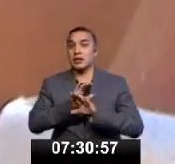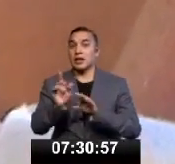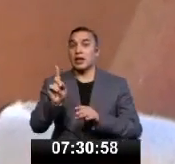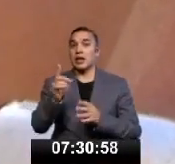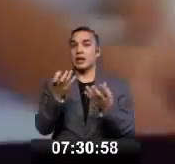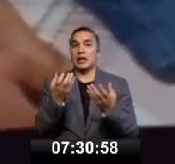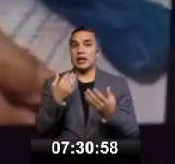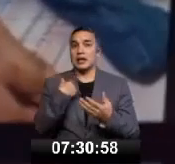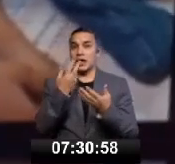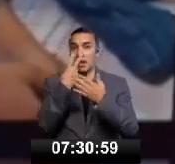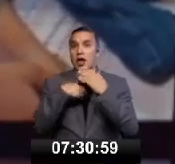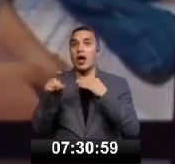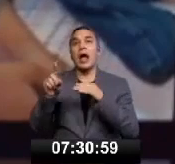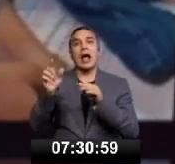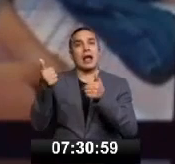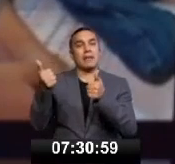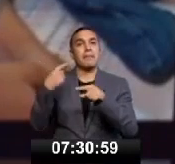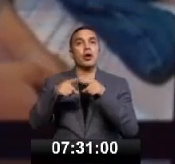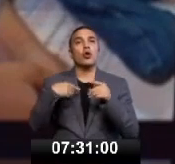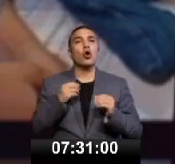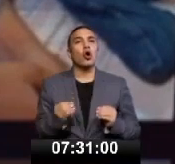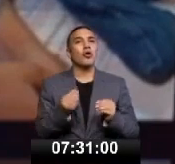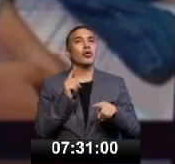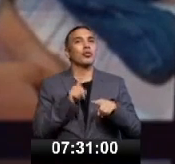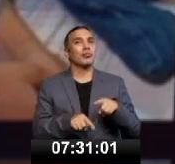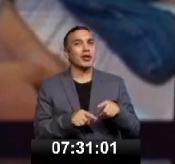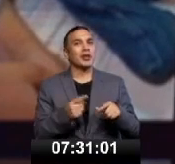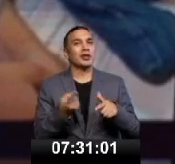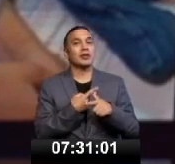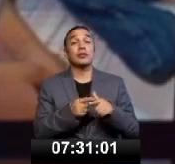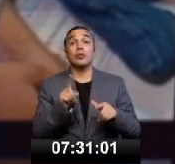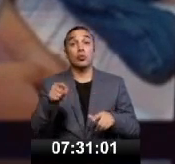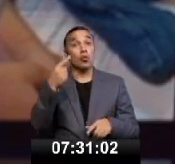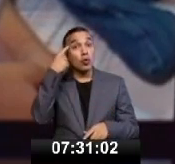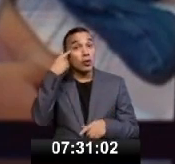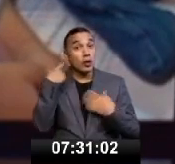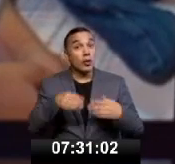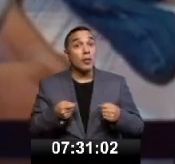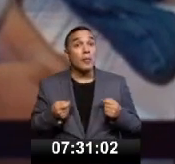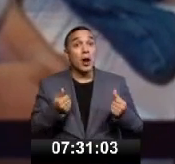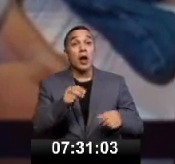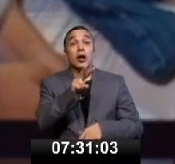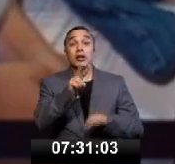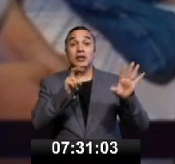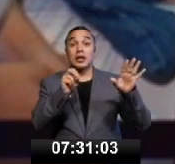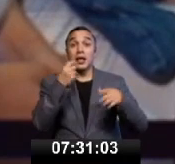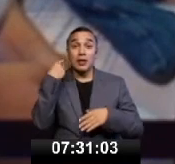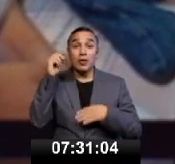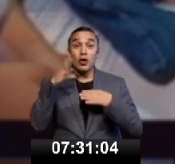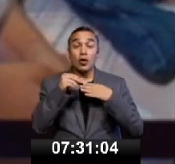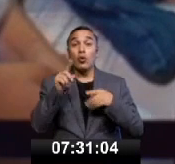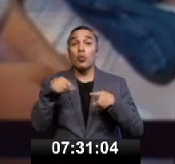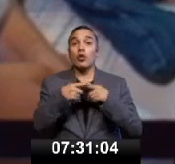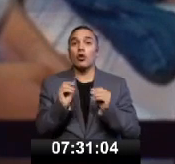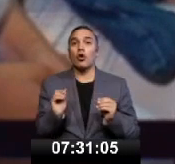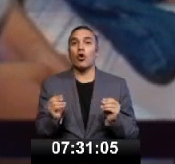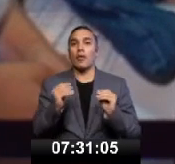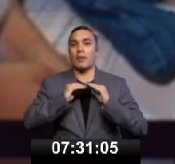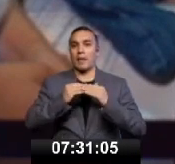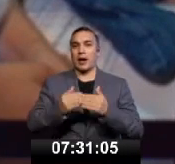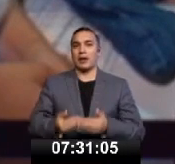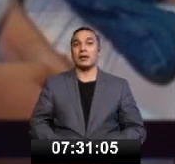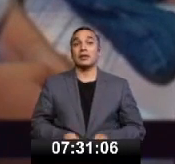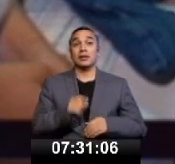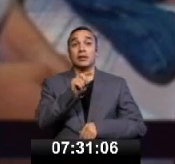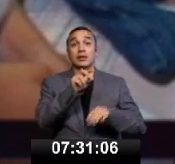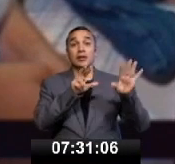ya desean tener un hijo. Según un informe de UNICEF, al Estado le cuesta 270 millones de dólares la atención de embarazos adolescentes,